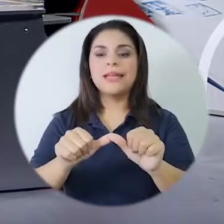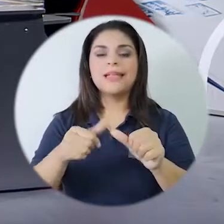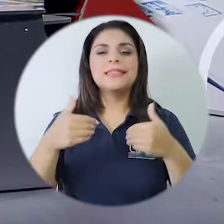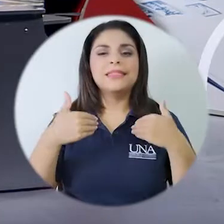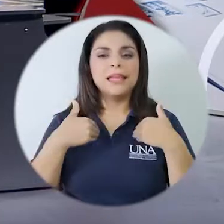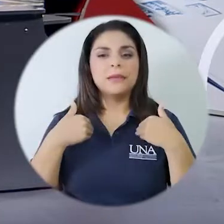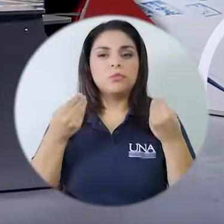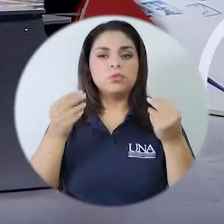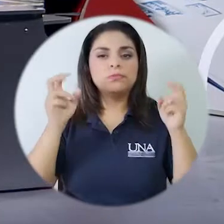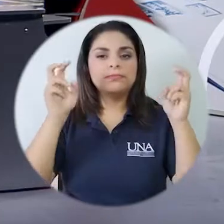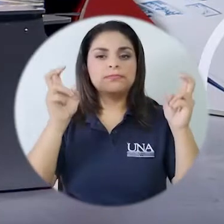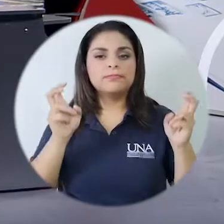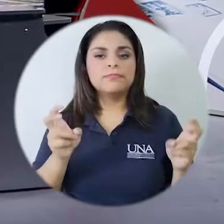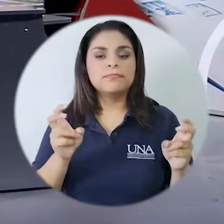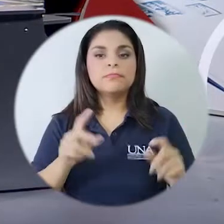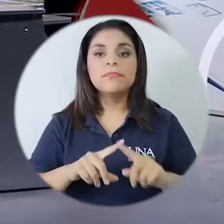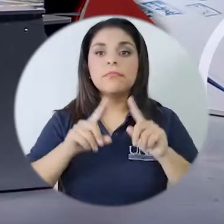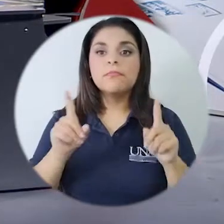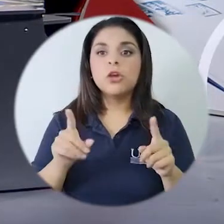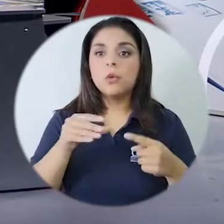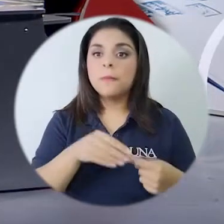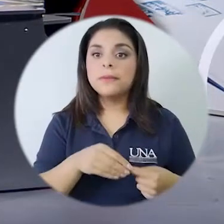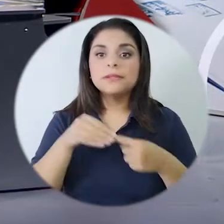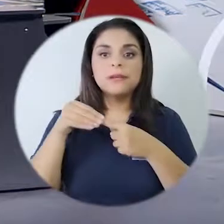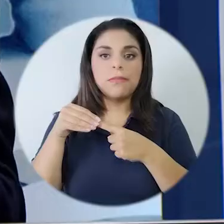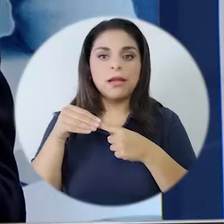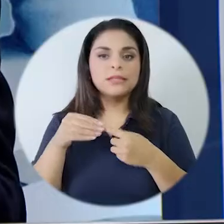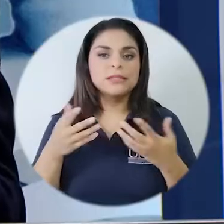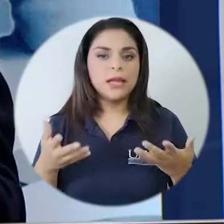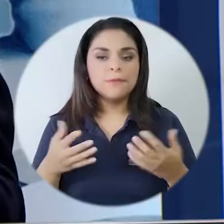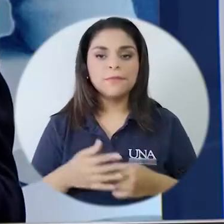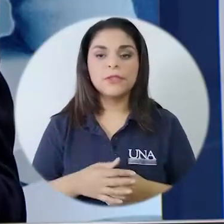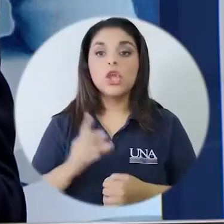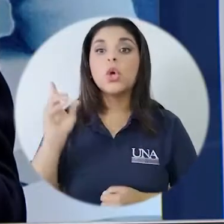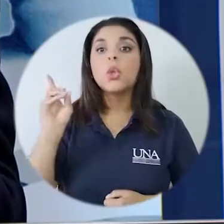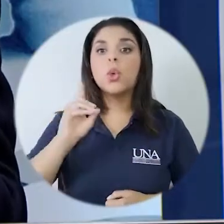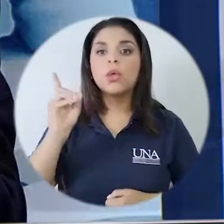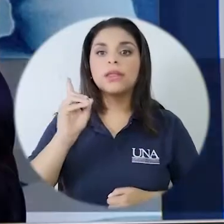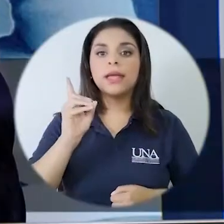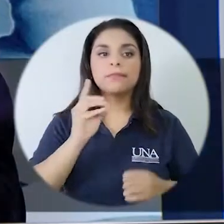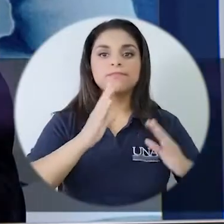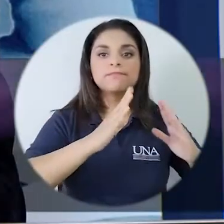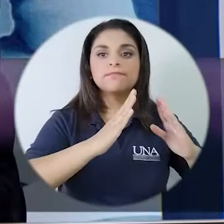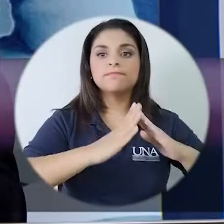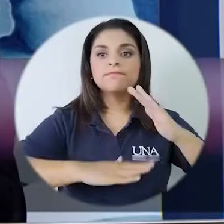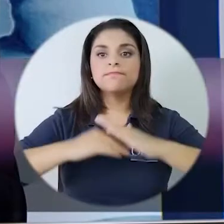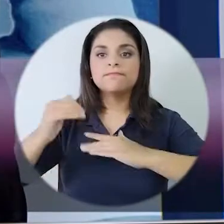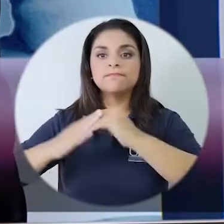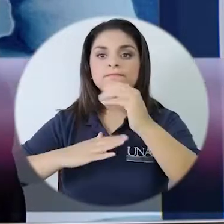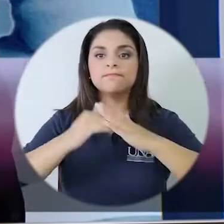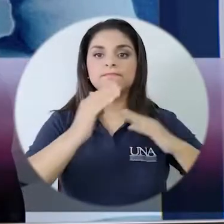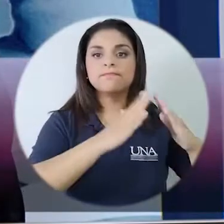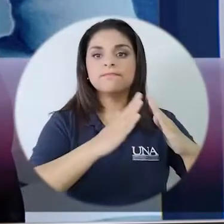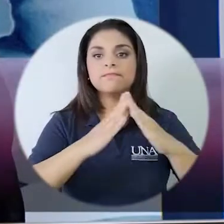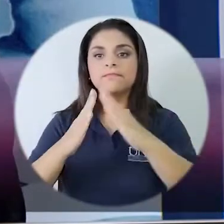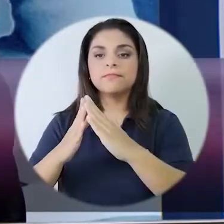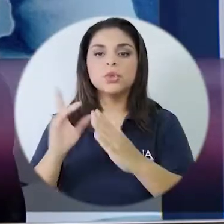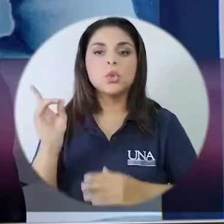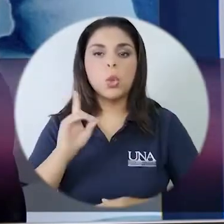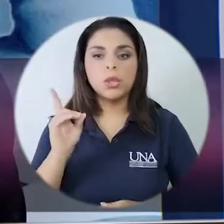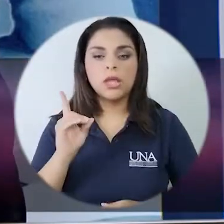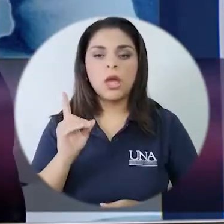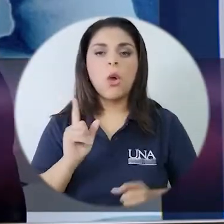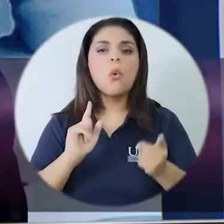con muchas aristas, pero las principales de ellas es dónde estamos construyendo, cuánto riesgo tenemos